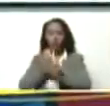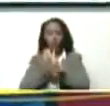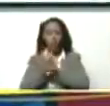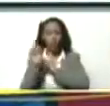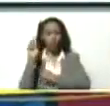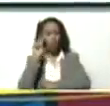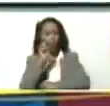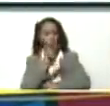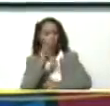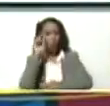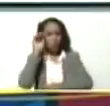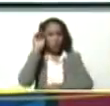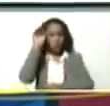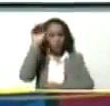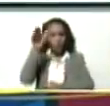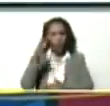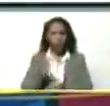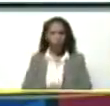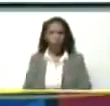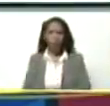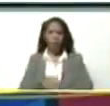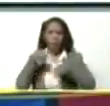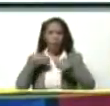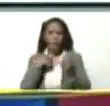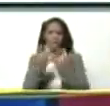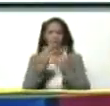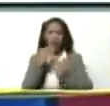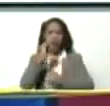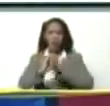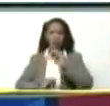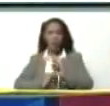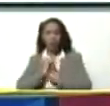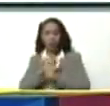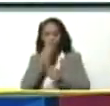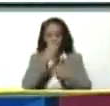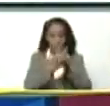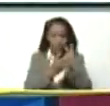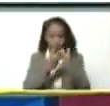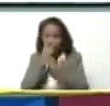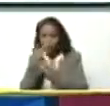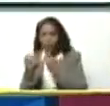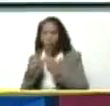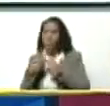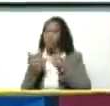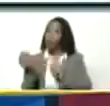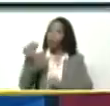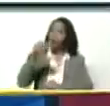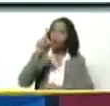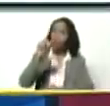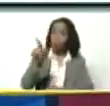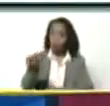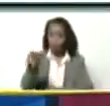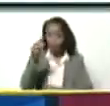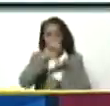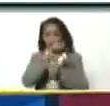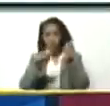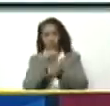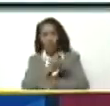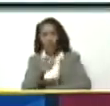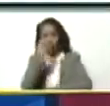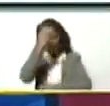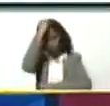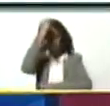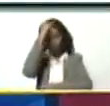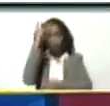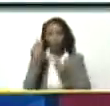su visión de esta Feria Internacional del Turismo. Pero además, Tarek, tú como vicepresidente de